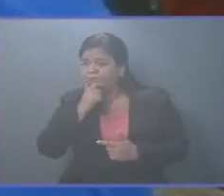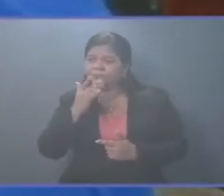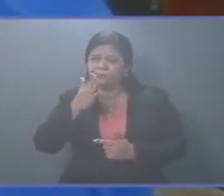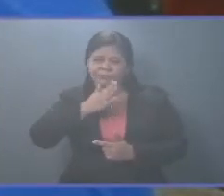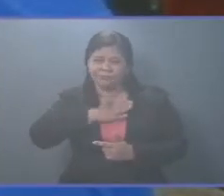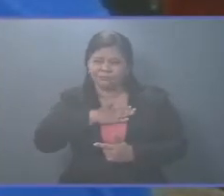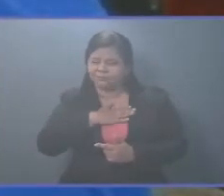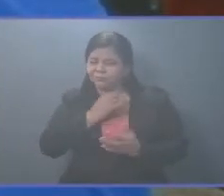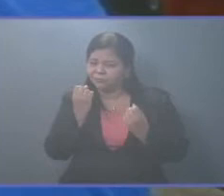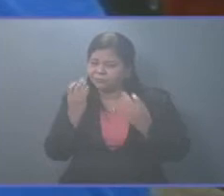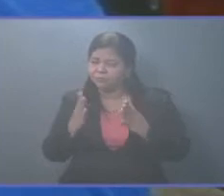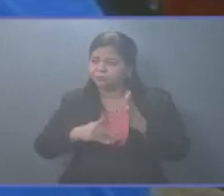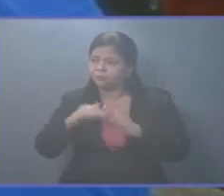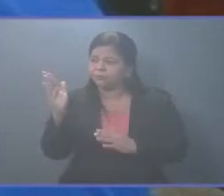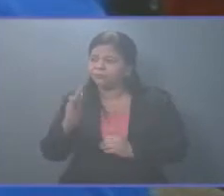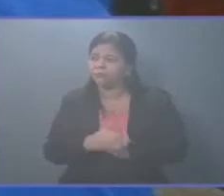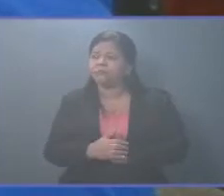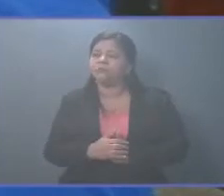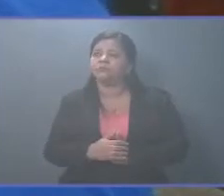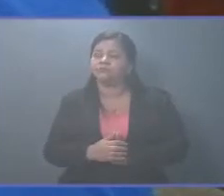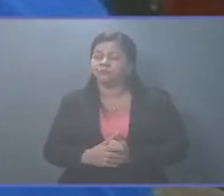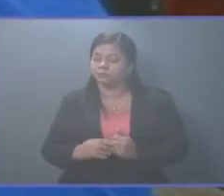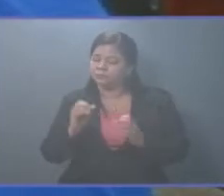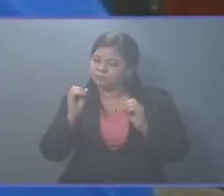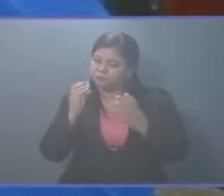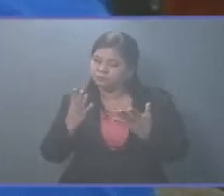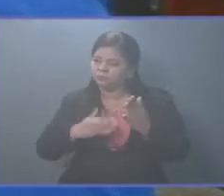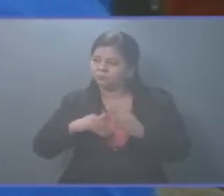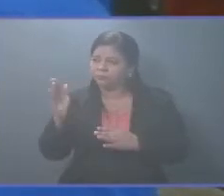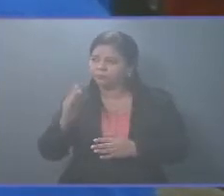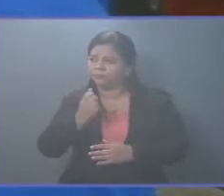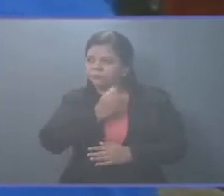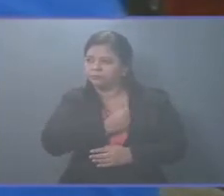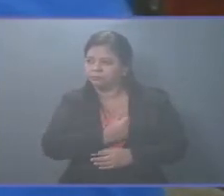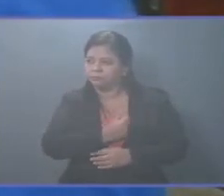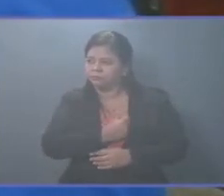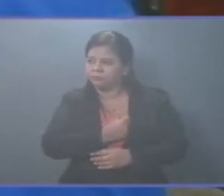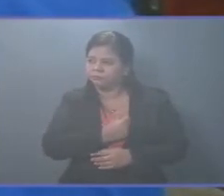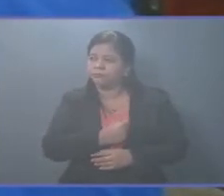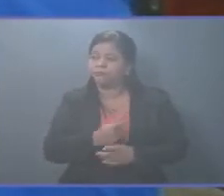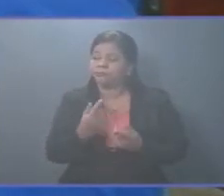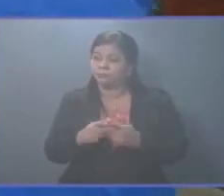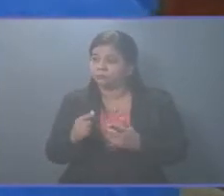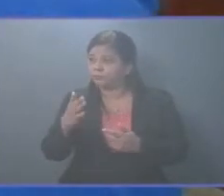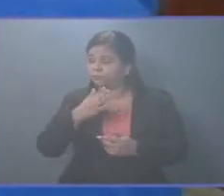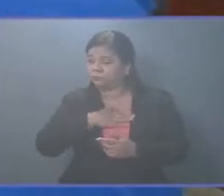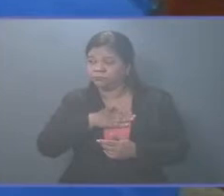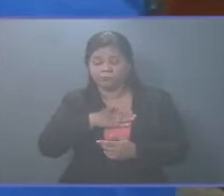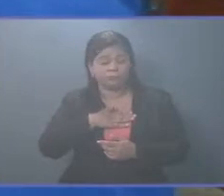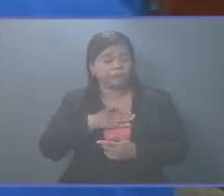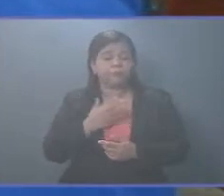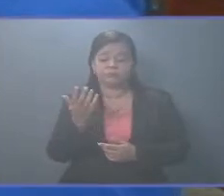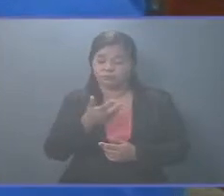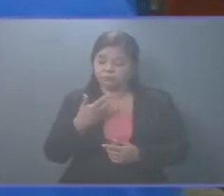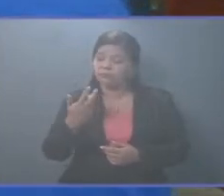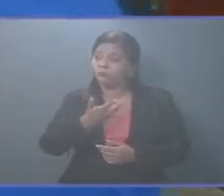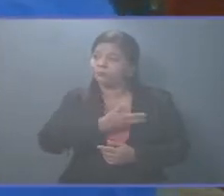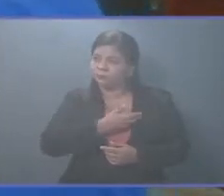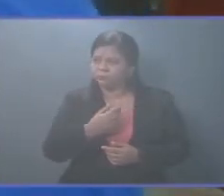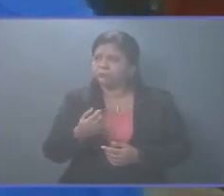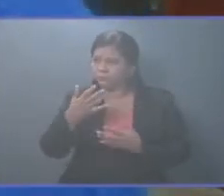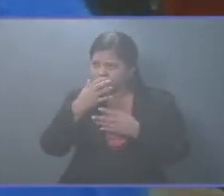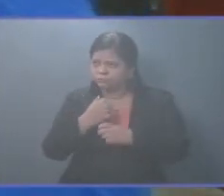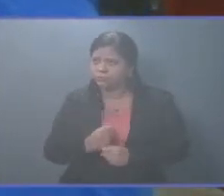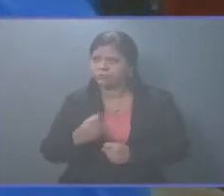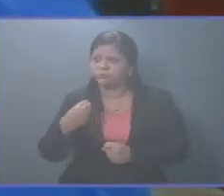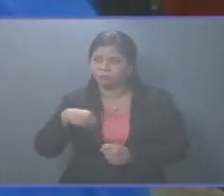duele bastante cuando yo escucho a un colega que un paciente en quien uno confía, o sea, uno como persona confía en su